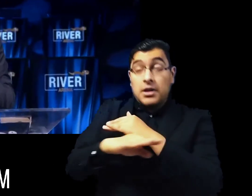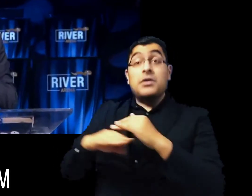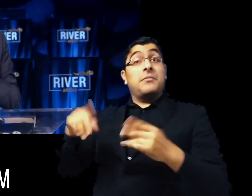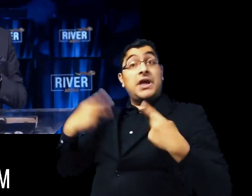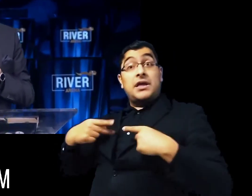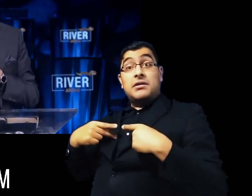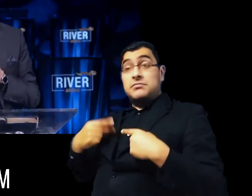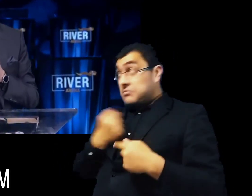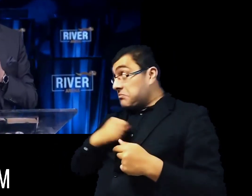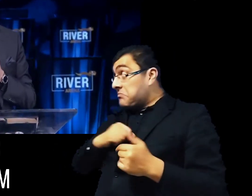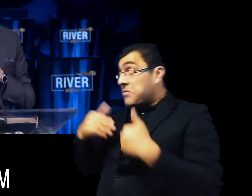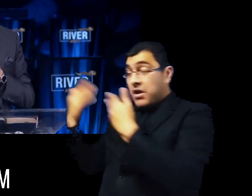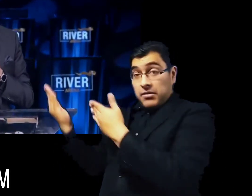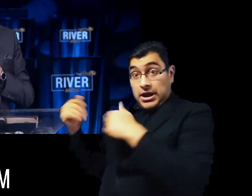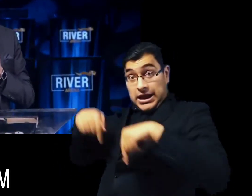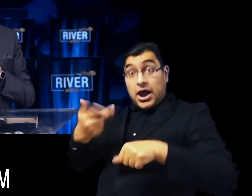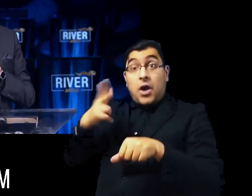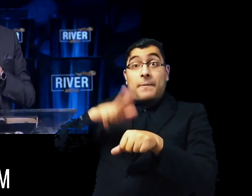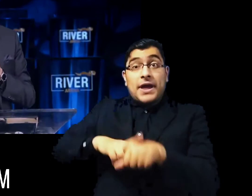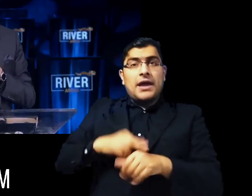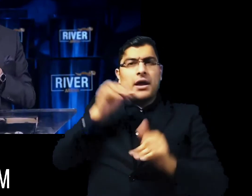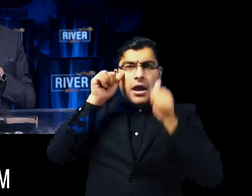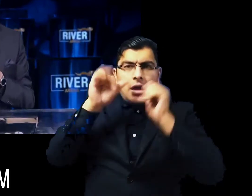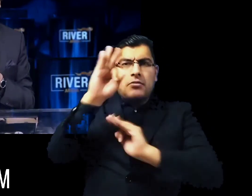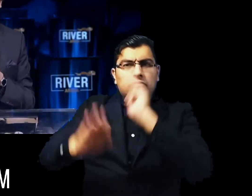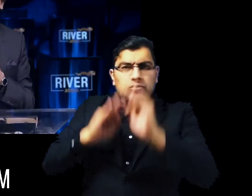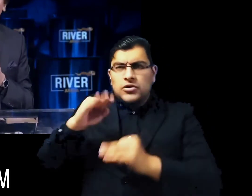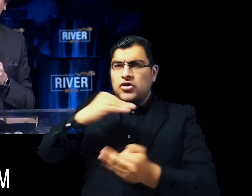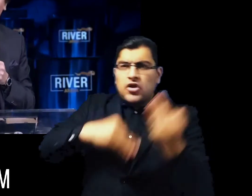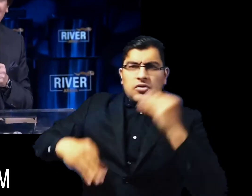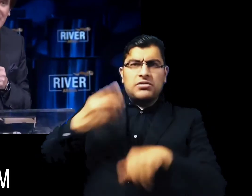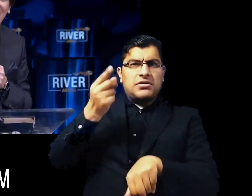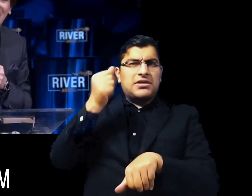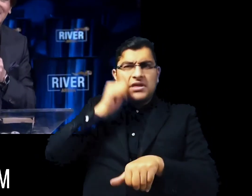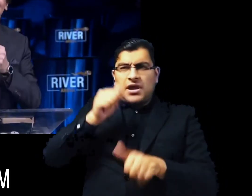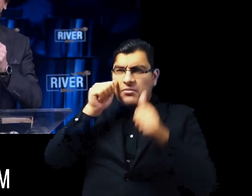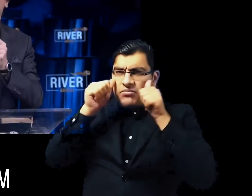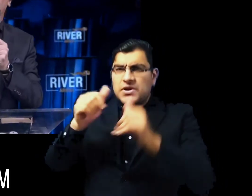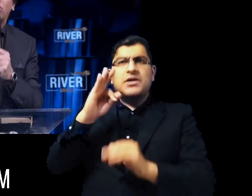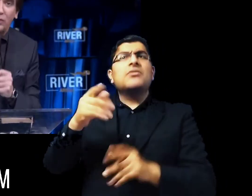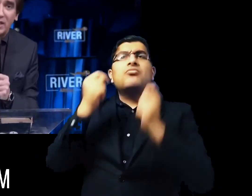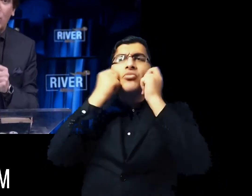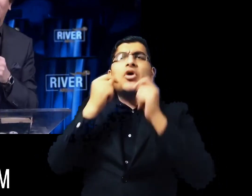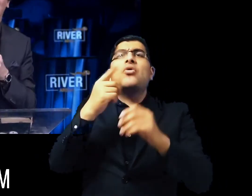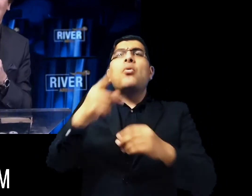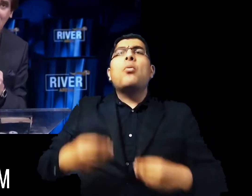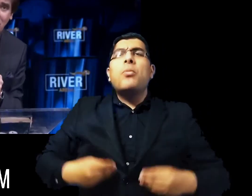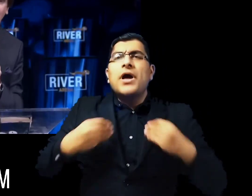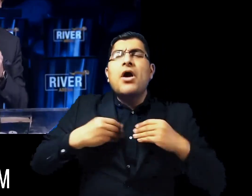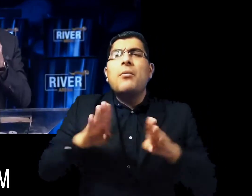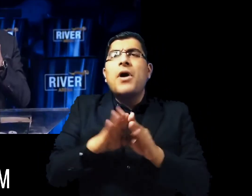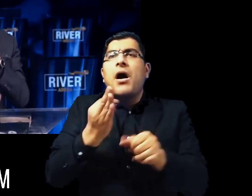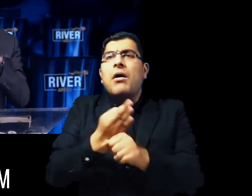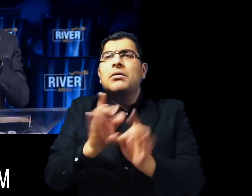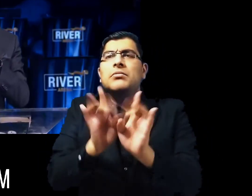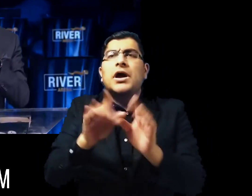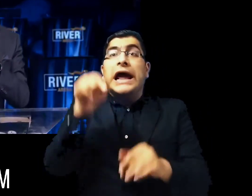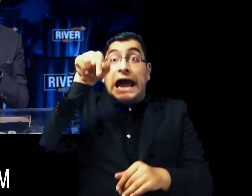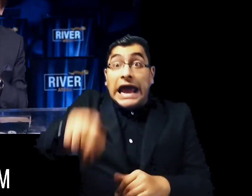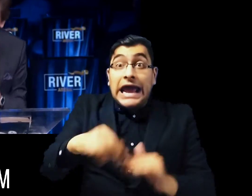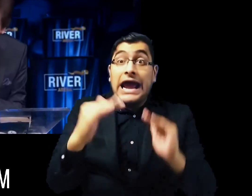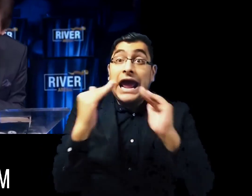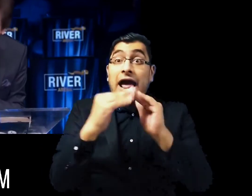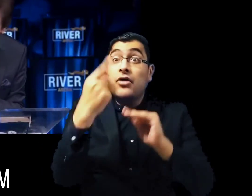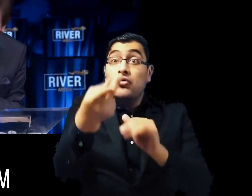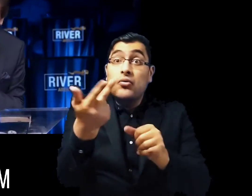será un hospital o no será nada. Lo diré cada domingo hasta que quede claro. Sea lo que sea que hayas hecho con tu vida o estés haciendo, esta